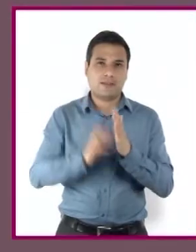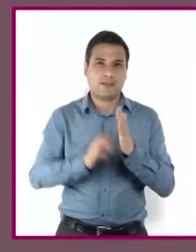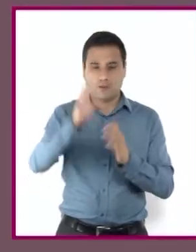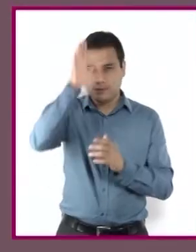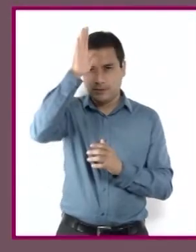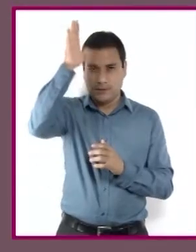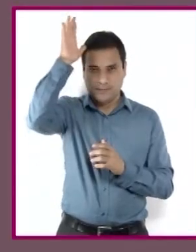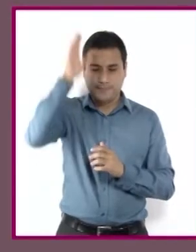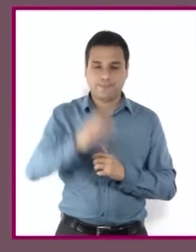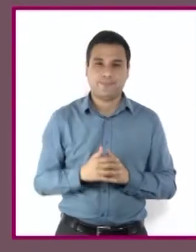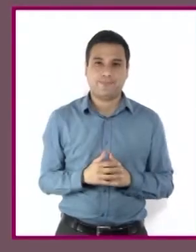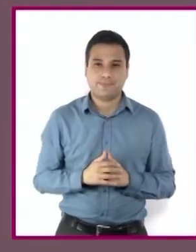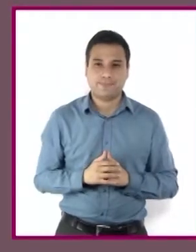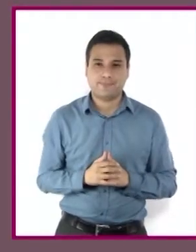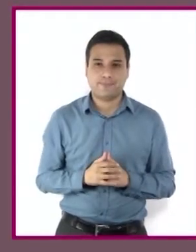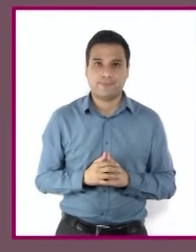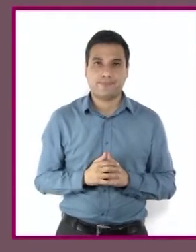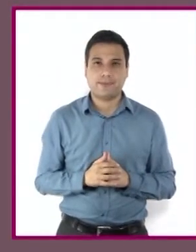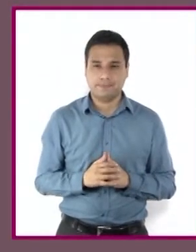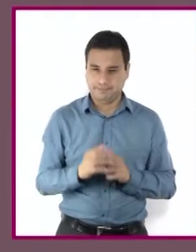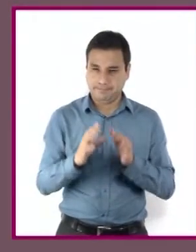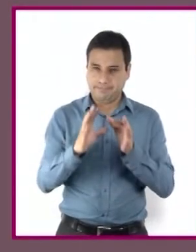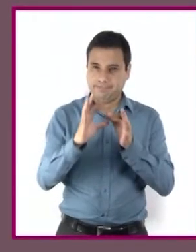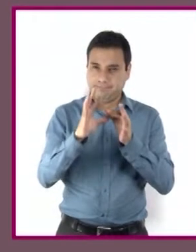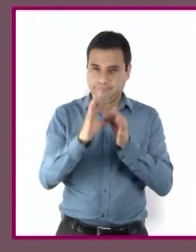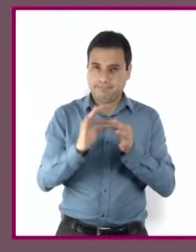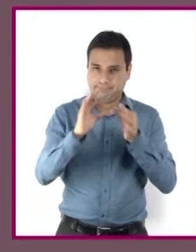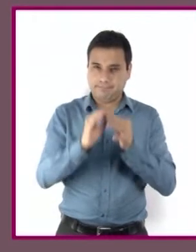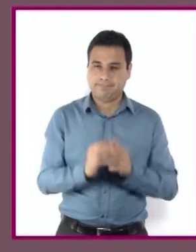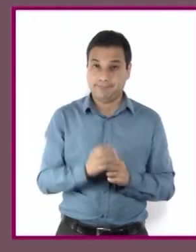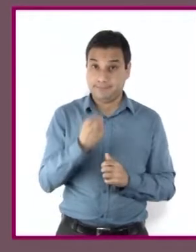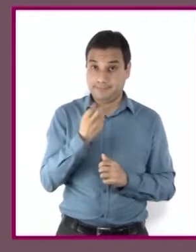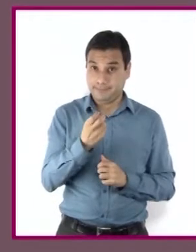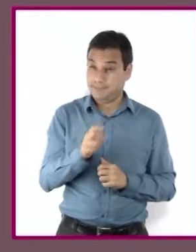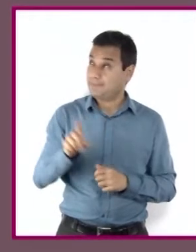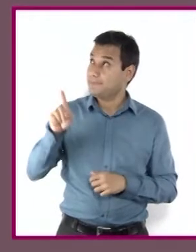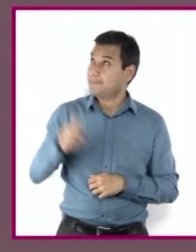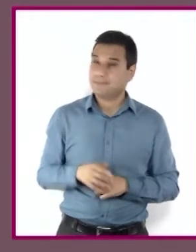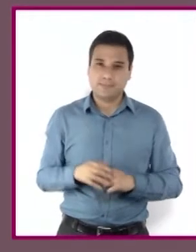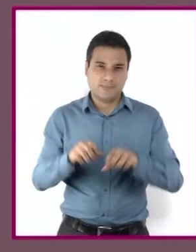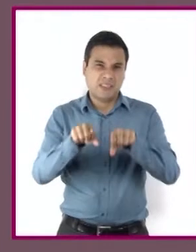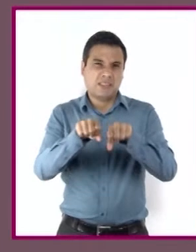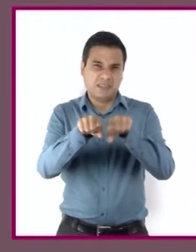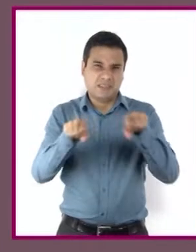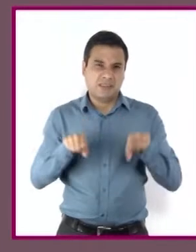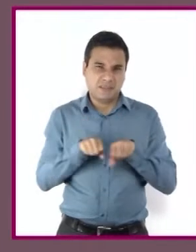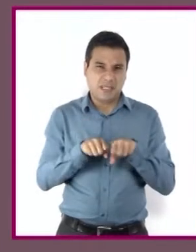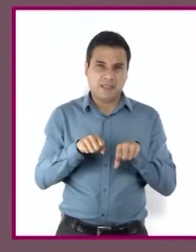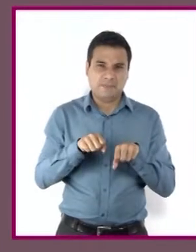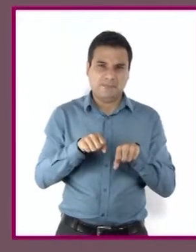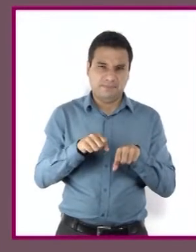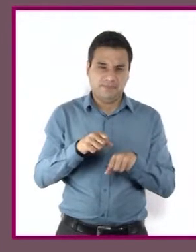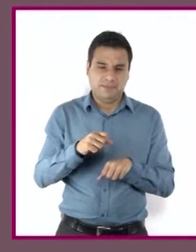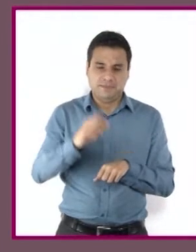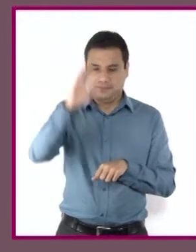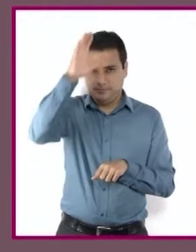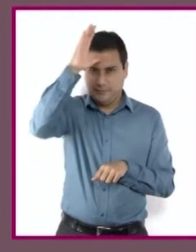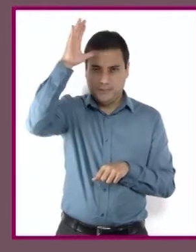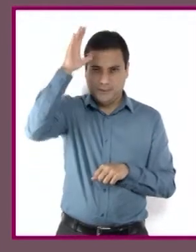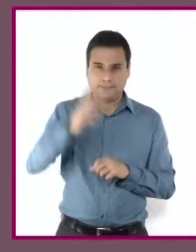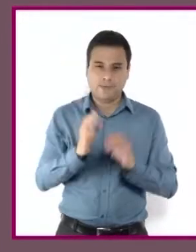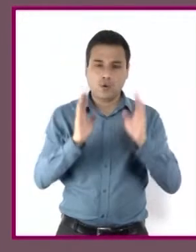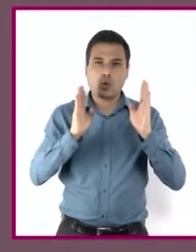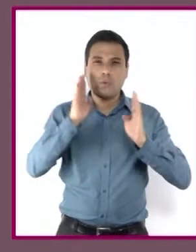azteca. Cabe aclarar que este monumento que se encuentra en la Sala Mexica del Museo Nacional de